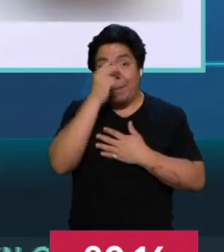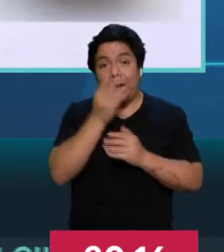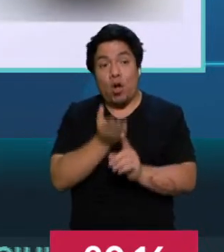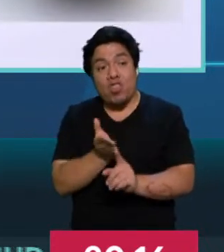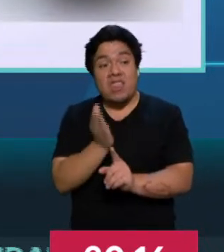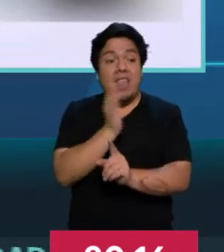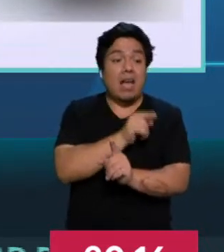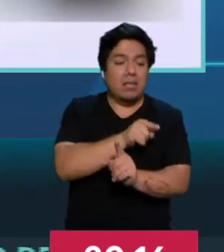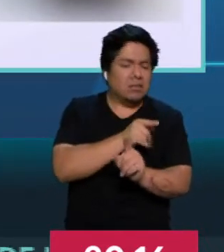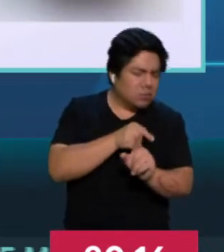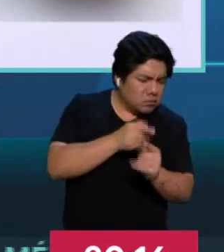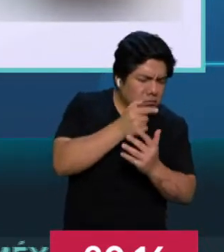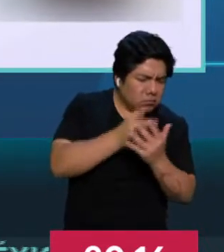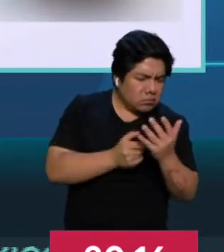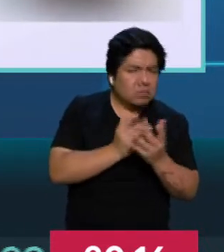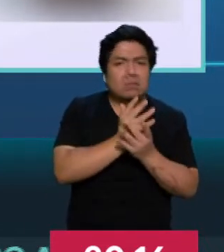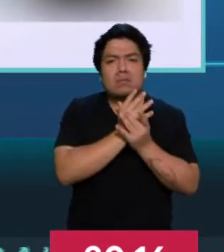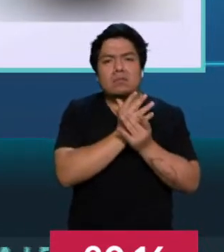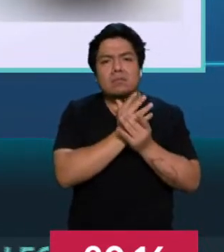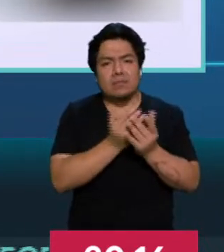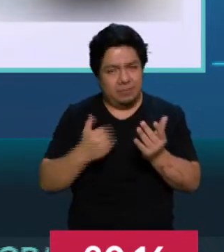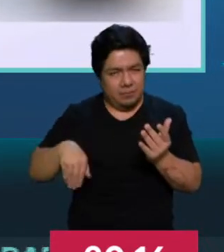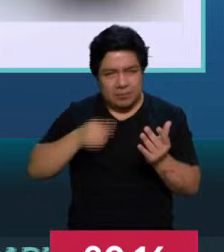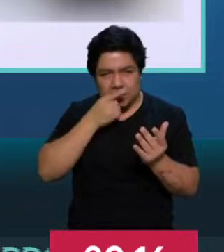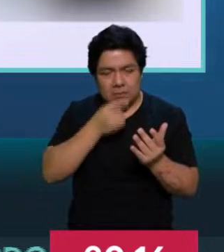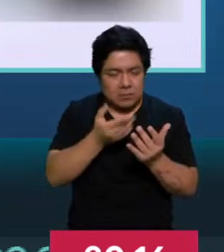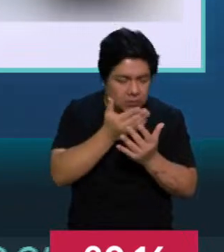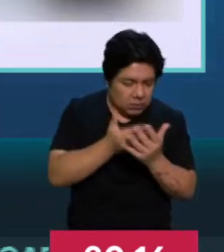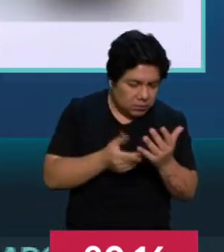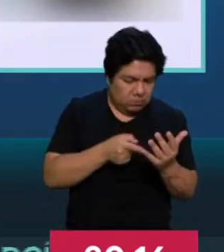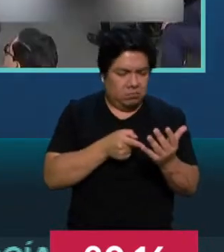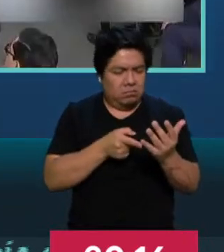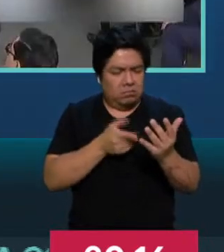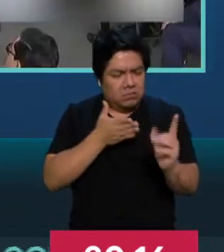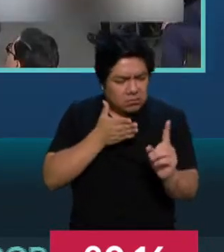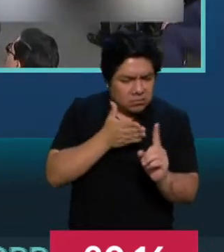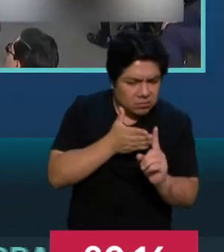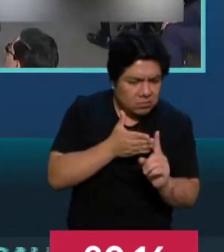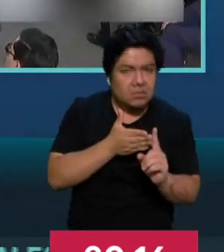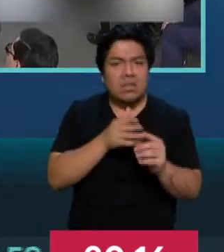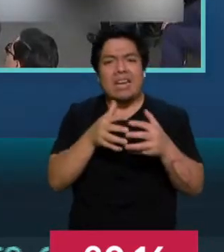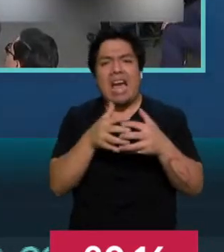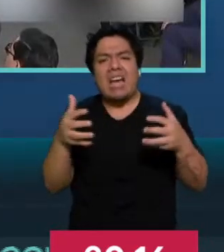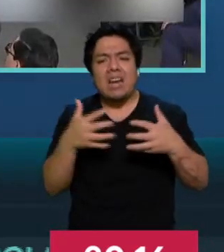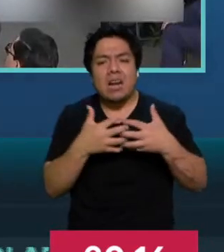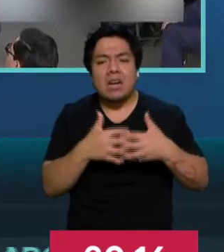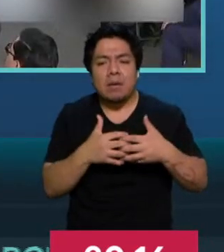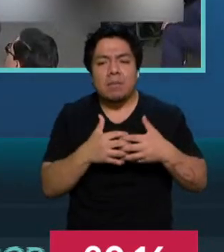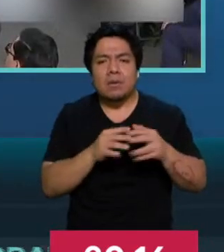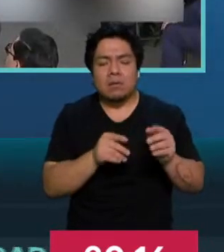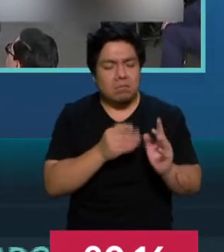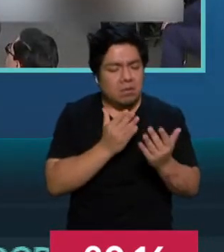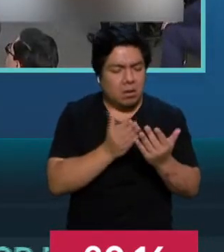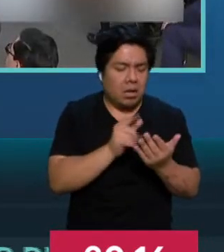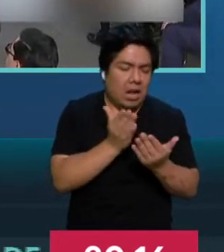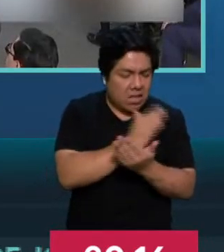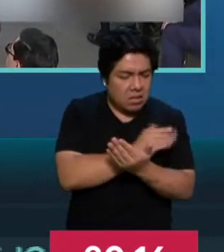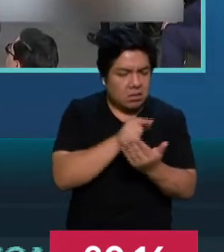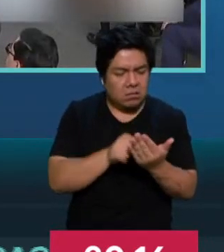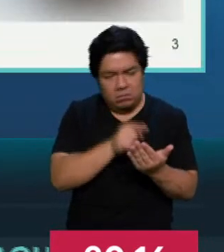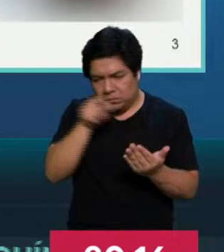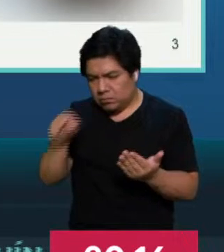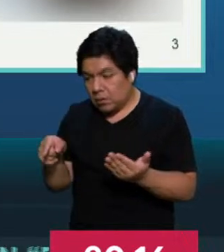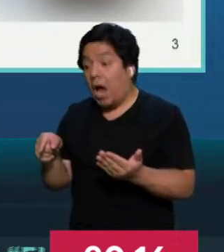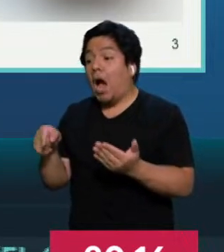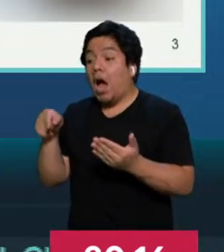pues donde decía yo hace un momento que se hacía mucho énfasis a la gran empresa. Aquí estamos viendo ya un énfasis a